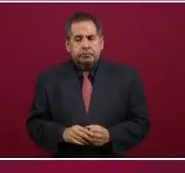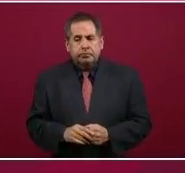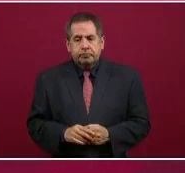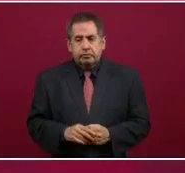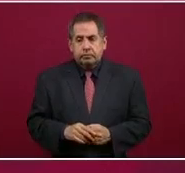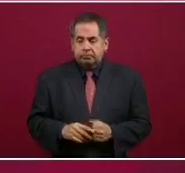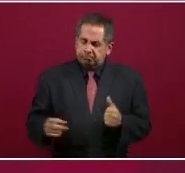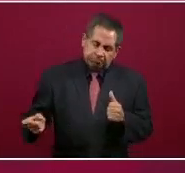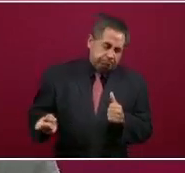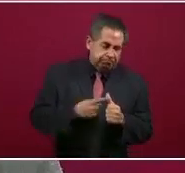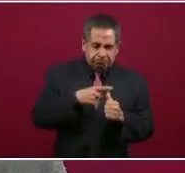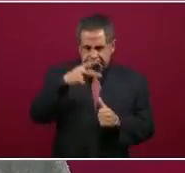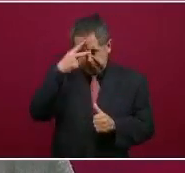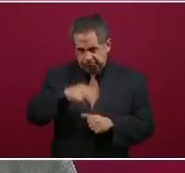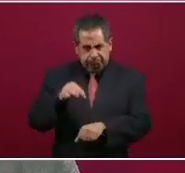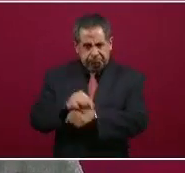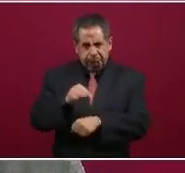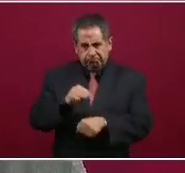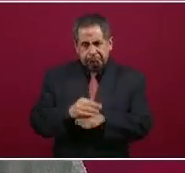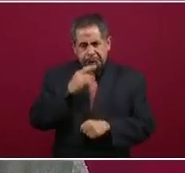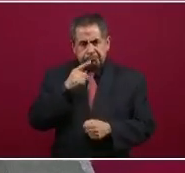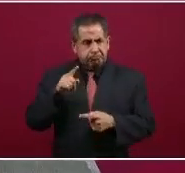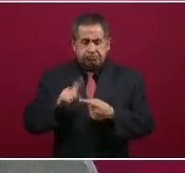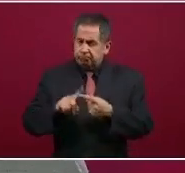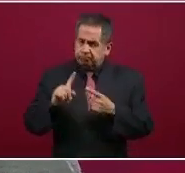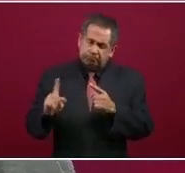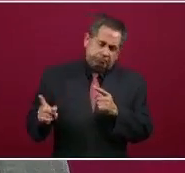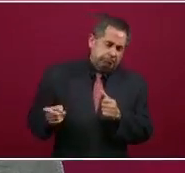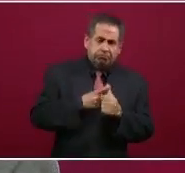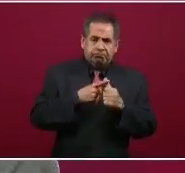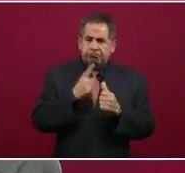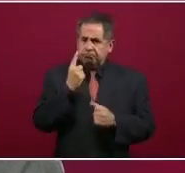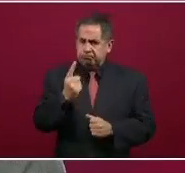los mexicanos, y